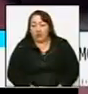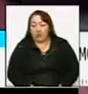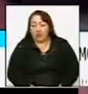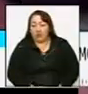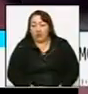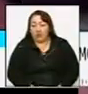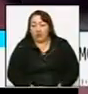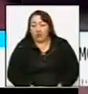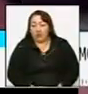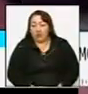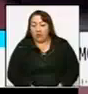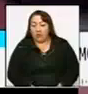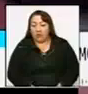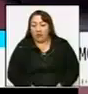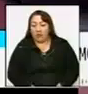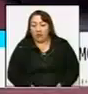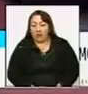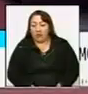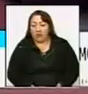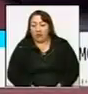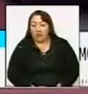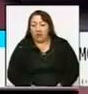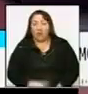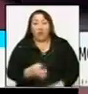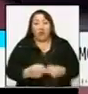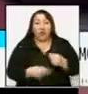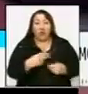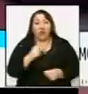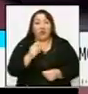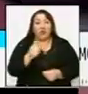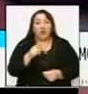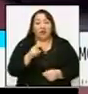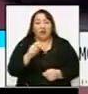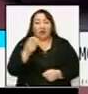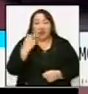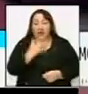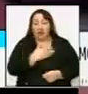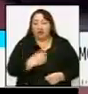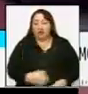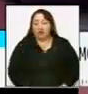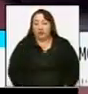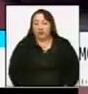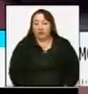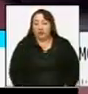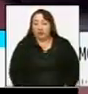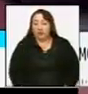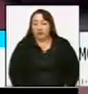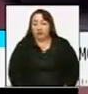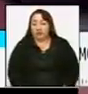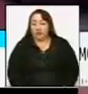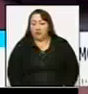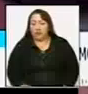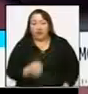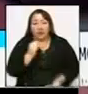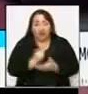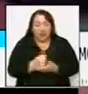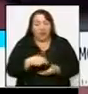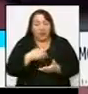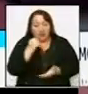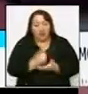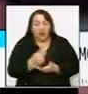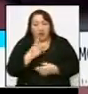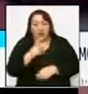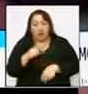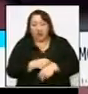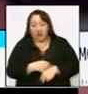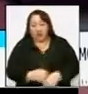vísperas de elecciones. Y la renuncia la presenté al jurado de elecciones y estaba el señor Tábara, que era el presidente del jurado, para que la validara. Y la tienen que validar